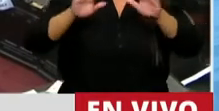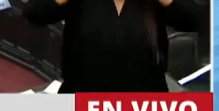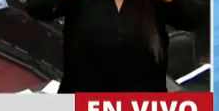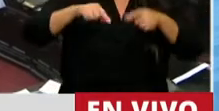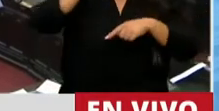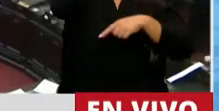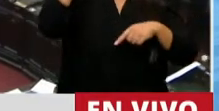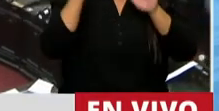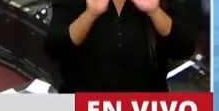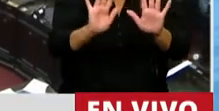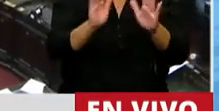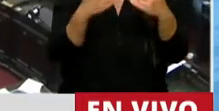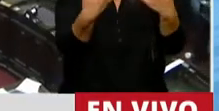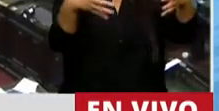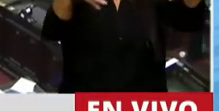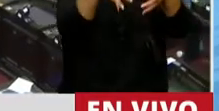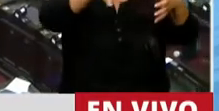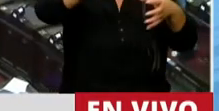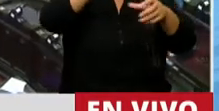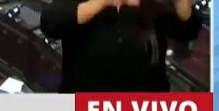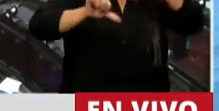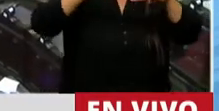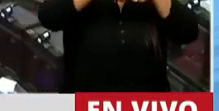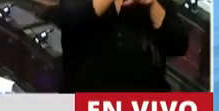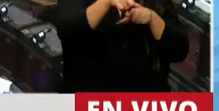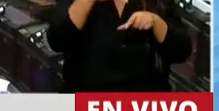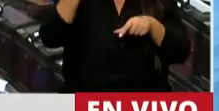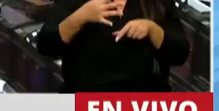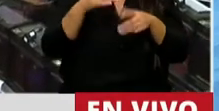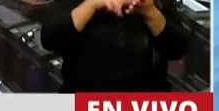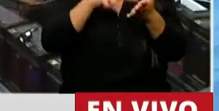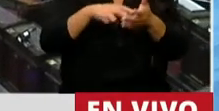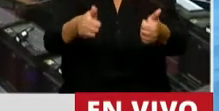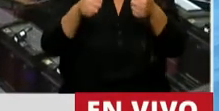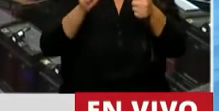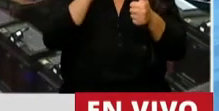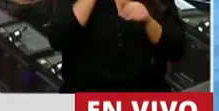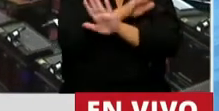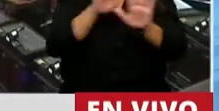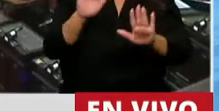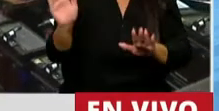de Estado para este sector es una excelente noticia para todos.